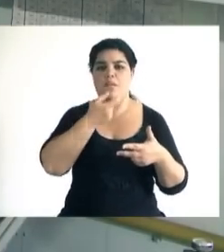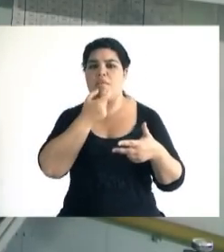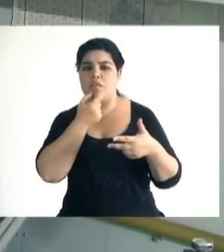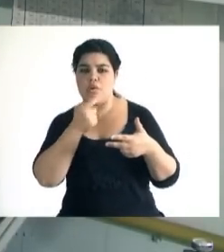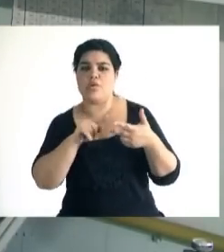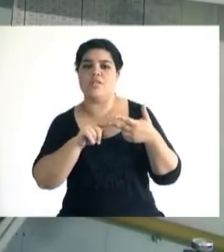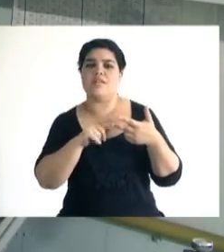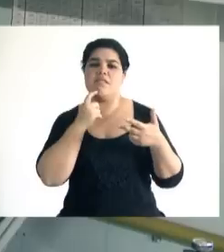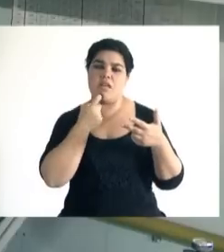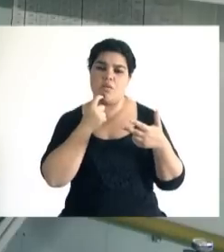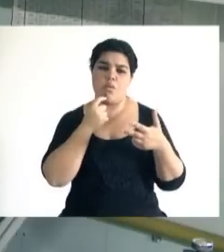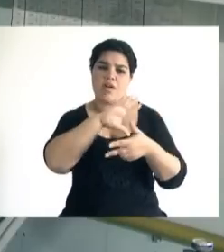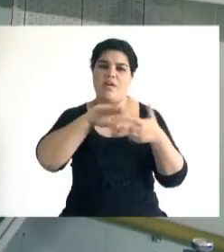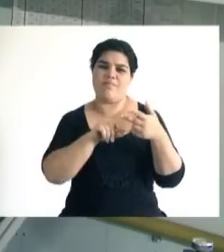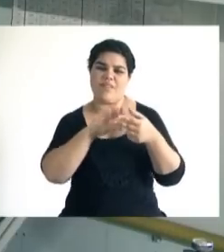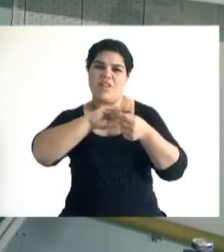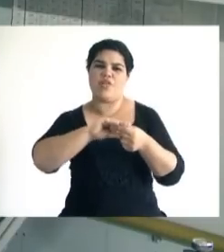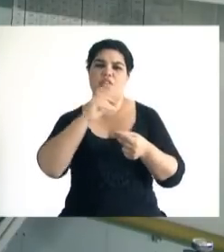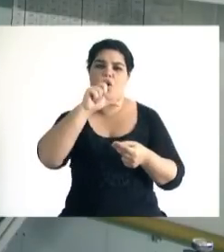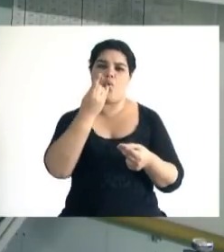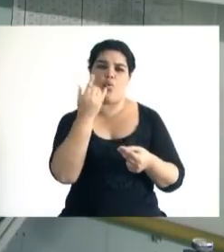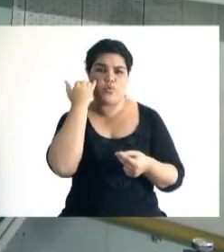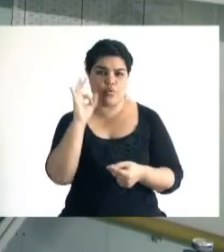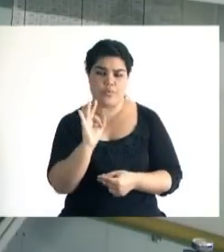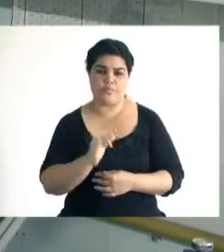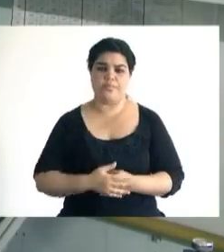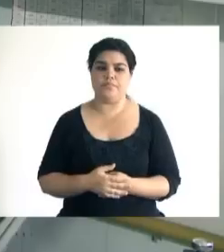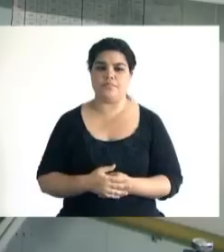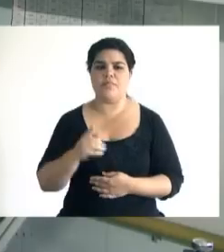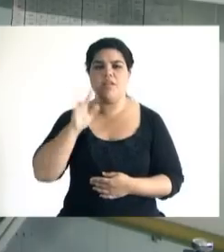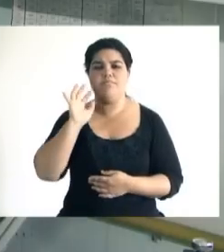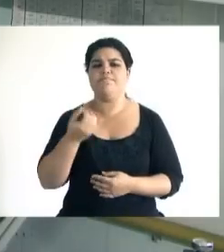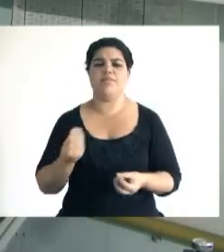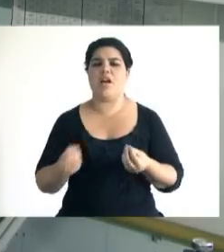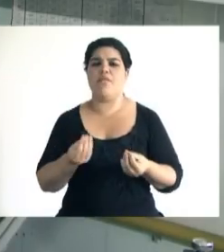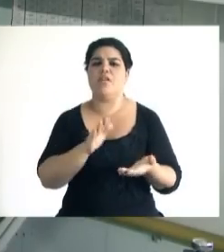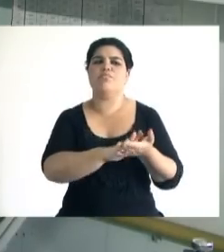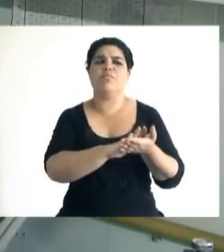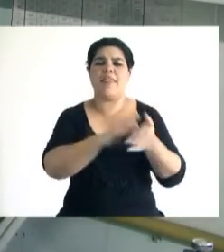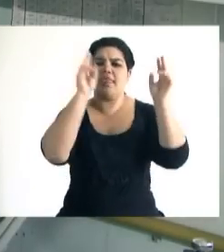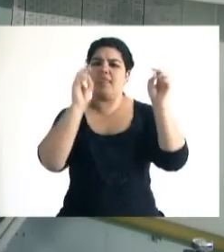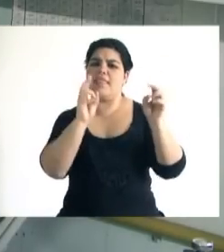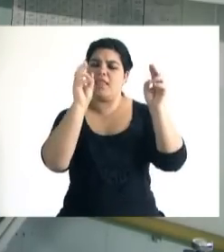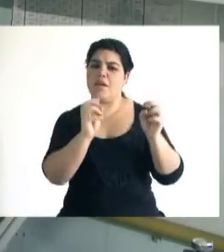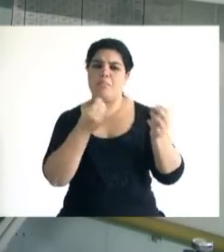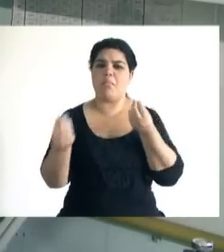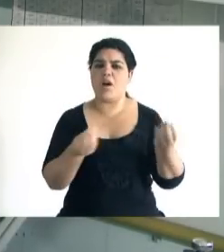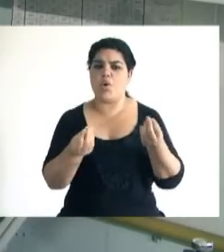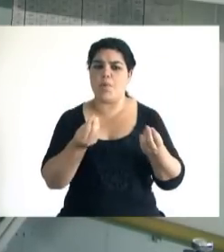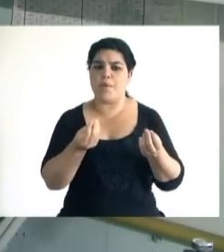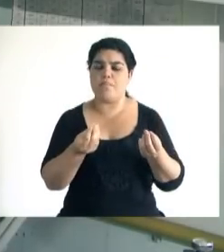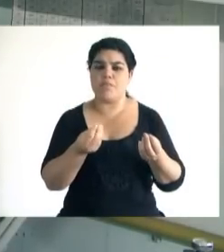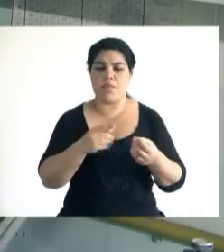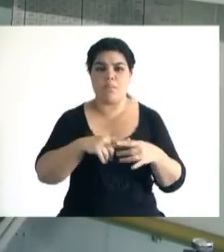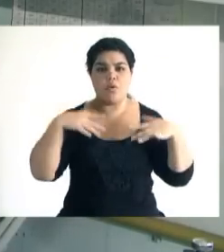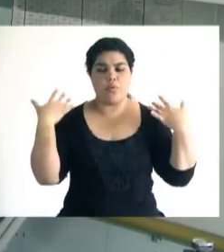algunos de San Luis básicamente lo que sería Cuyo y decidimos ver cómo se comportaba esta temática. Con un